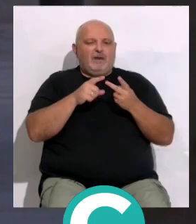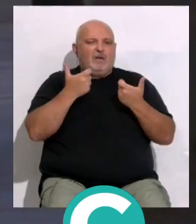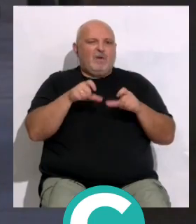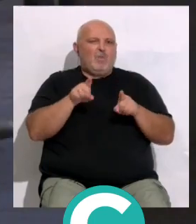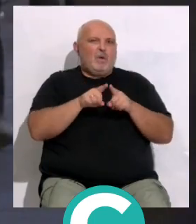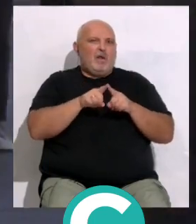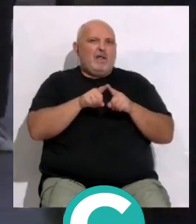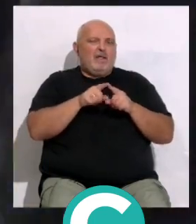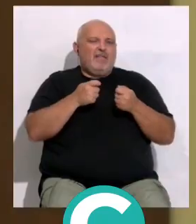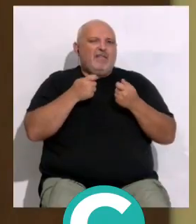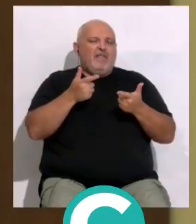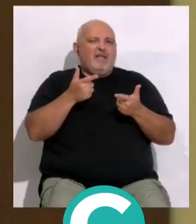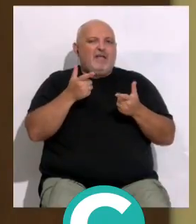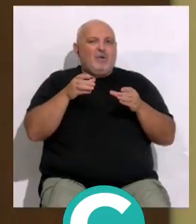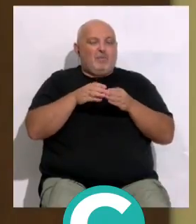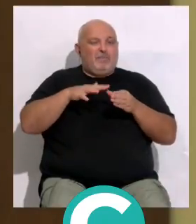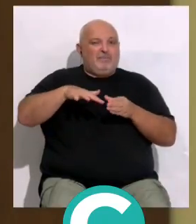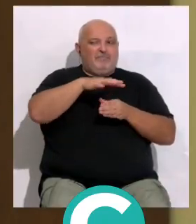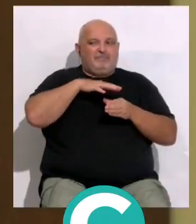también que en este grupo